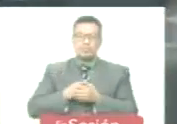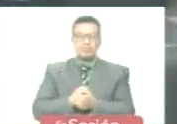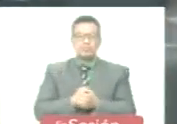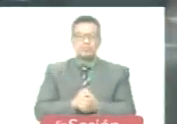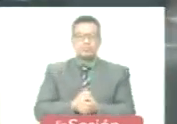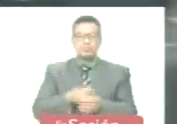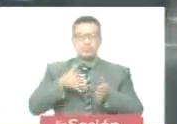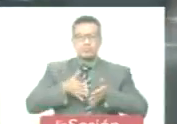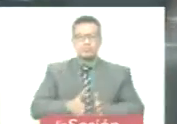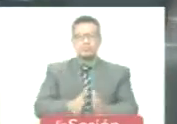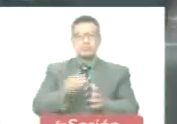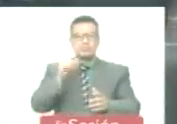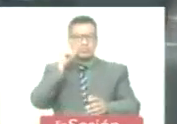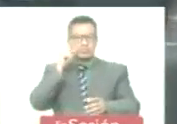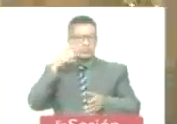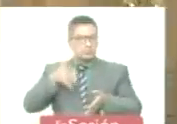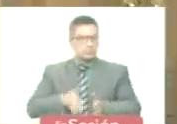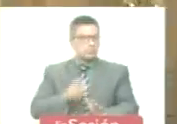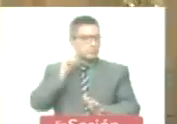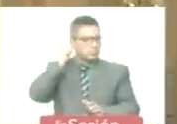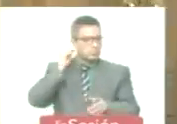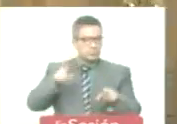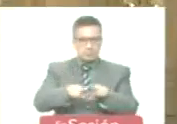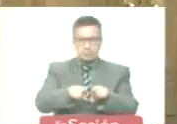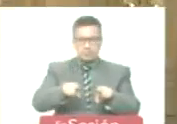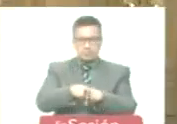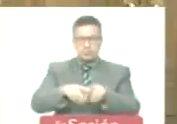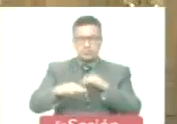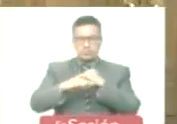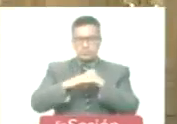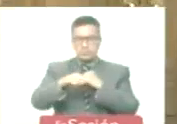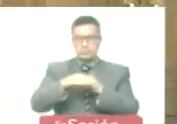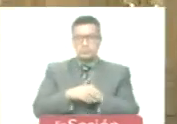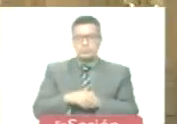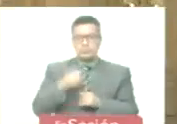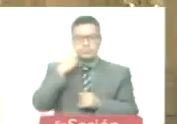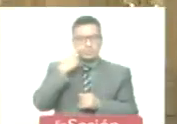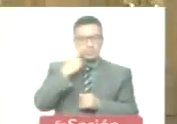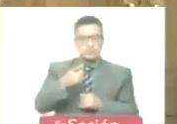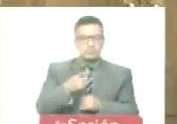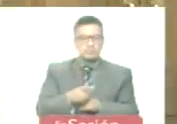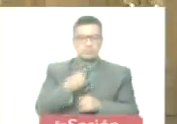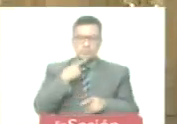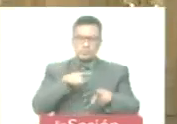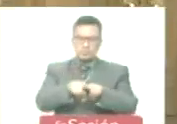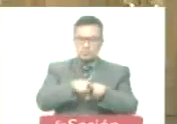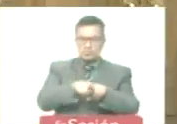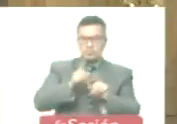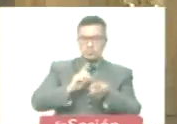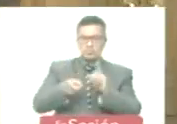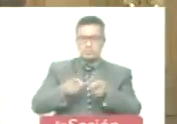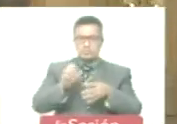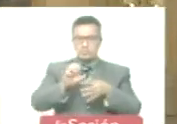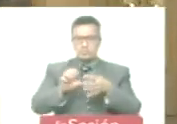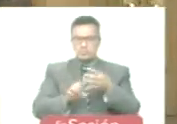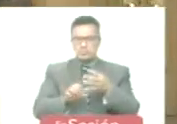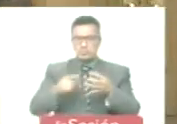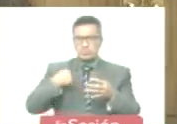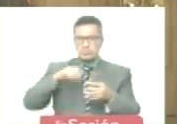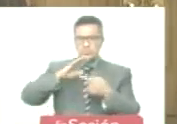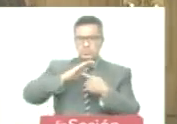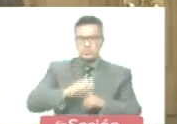los nacidos y nacidas. Igualmente, cuando vemos y critican algunos factores que quieren